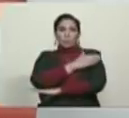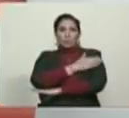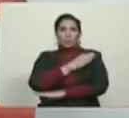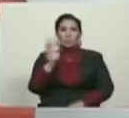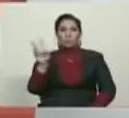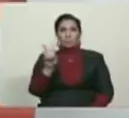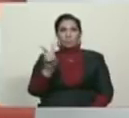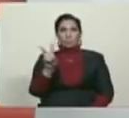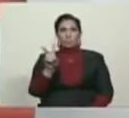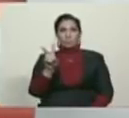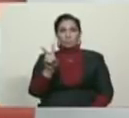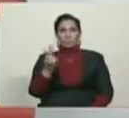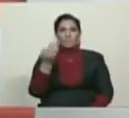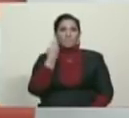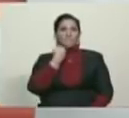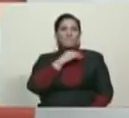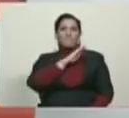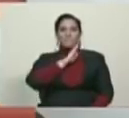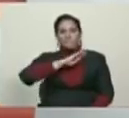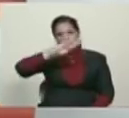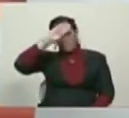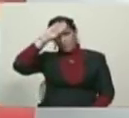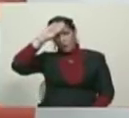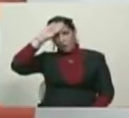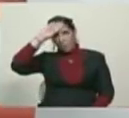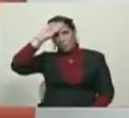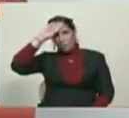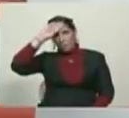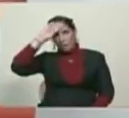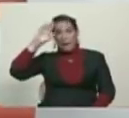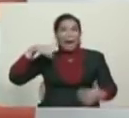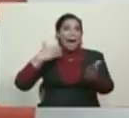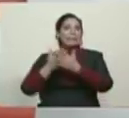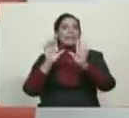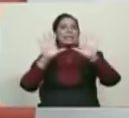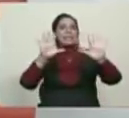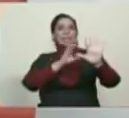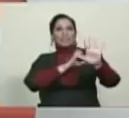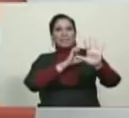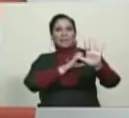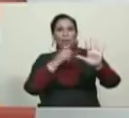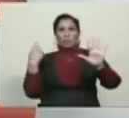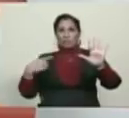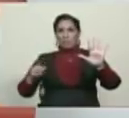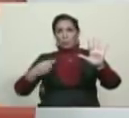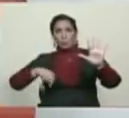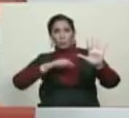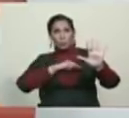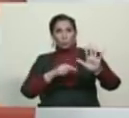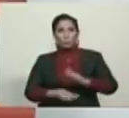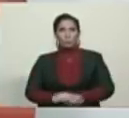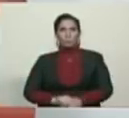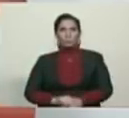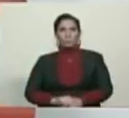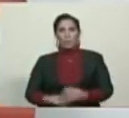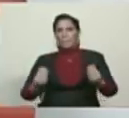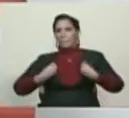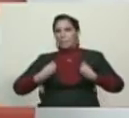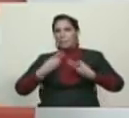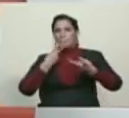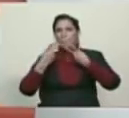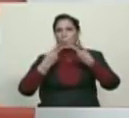venezolana, de la derecha enferma, que hasta el 10 de enero teníamos nosotros vida